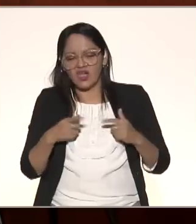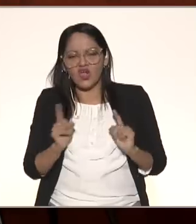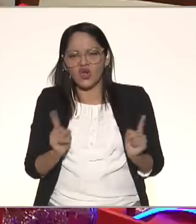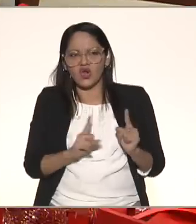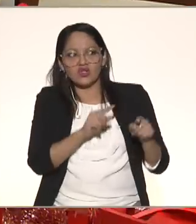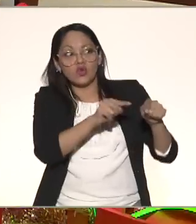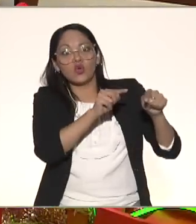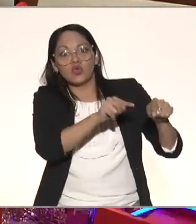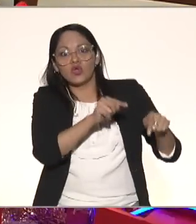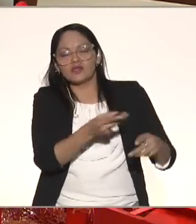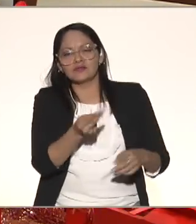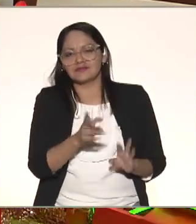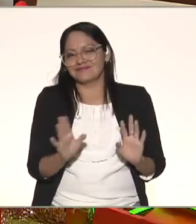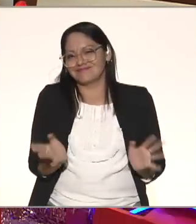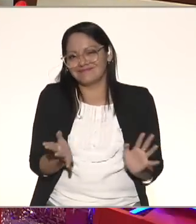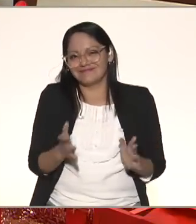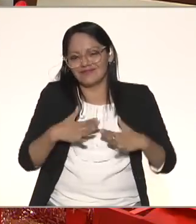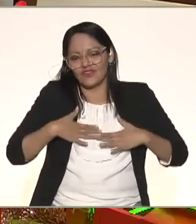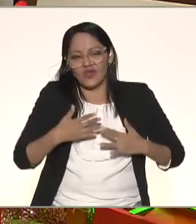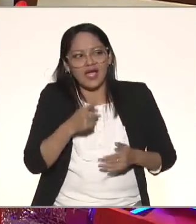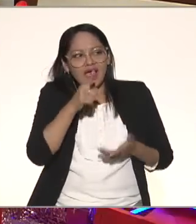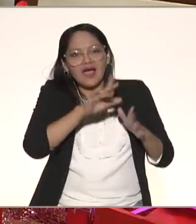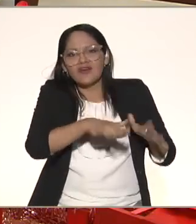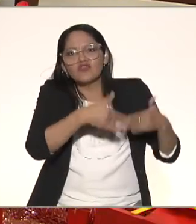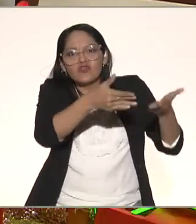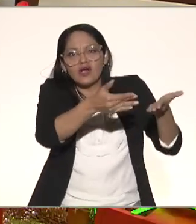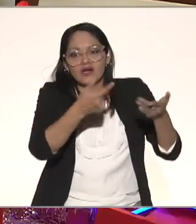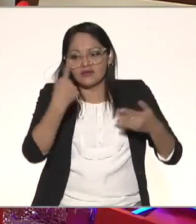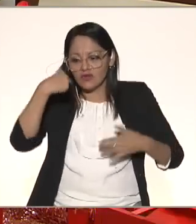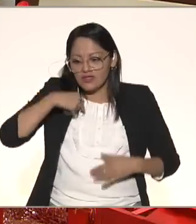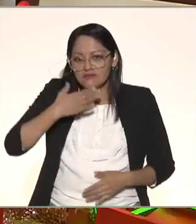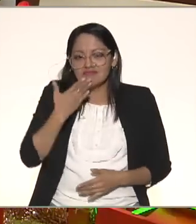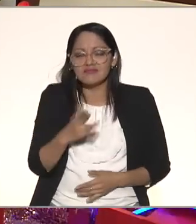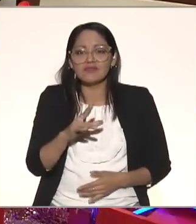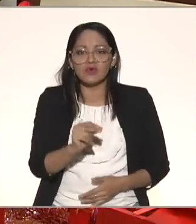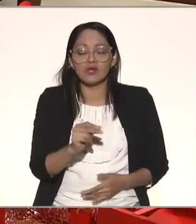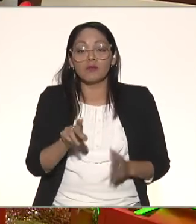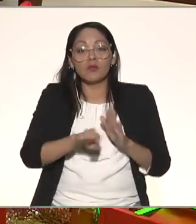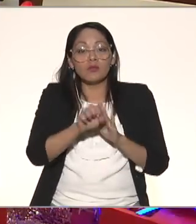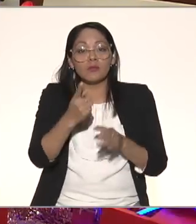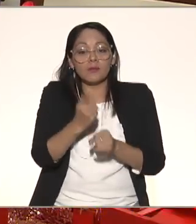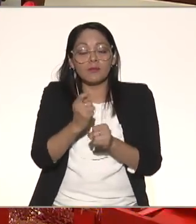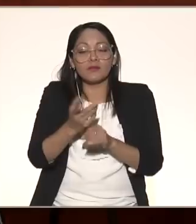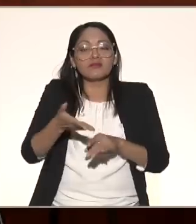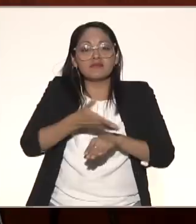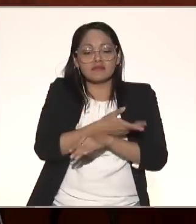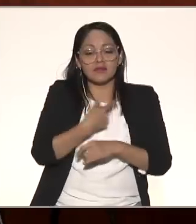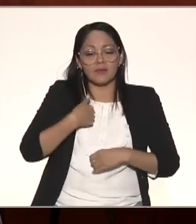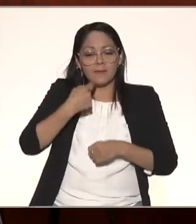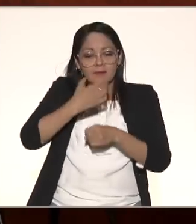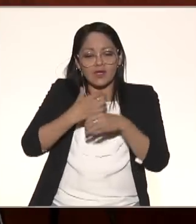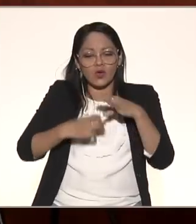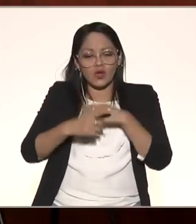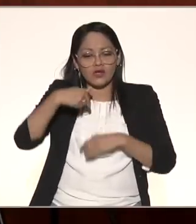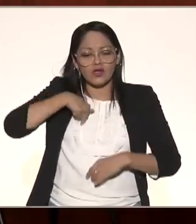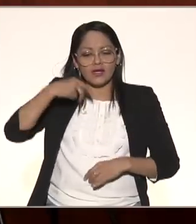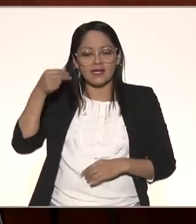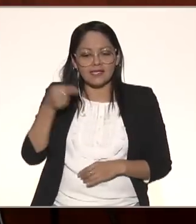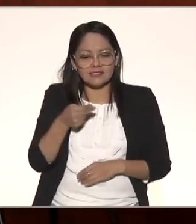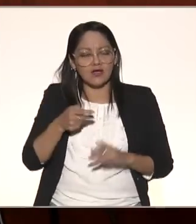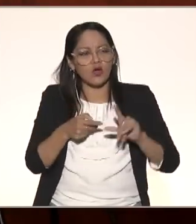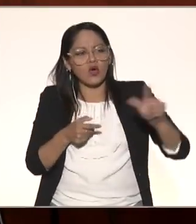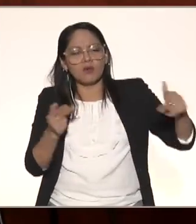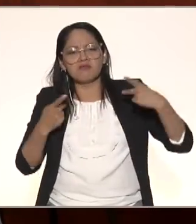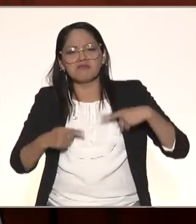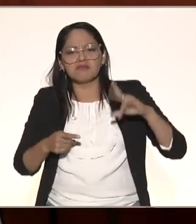confiamos en que va a venir de afuera, yo nunca voy a estar bien porque yo tengo que estar bien conmigo desde lo que yo necesito, no de lo que el otro me tiene que dar.